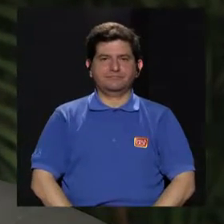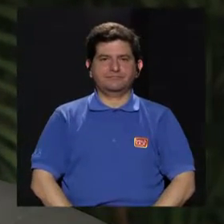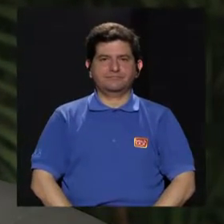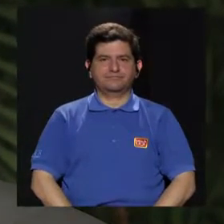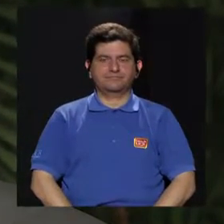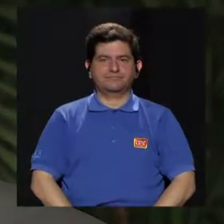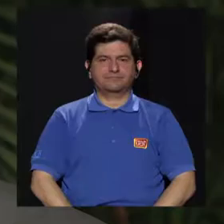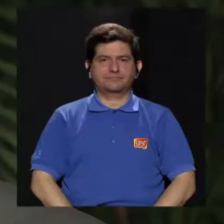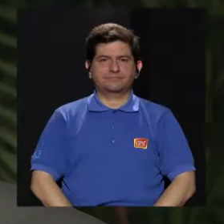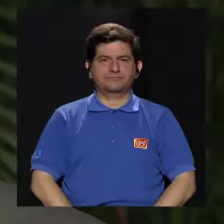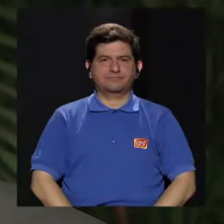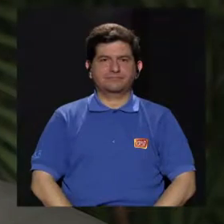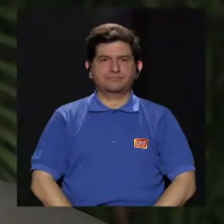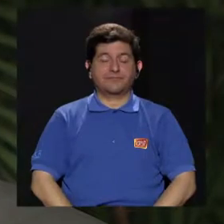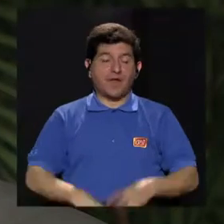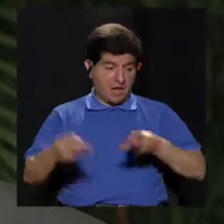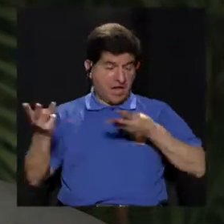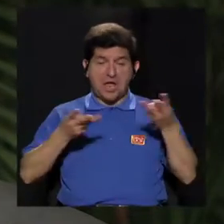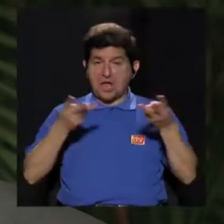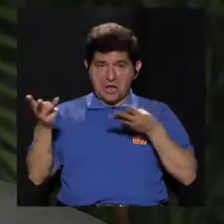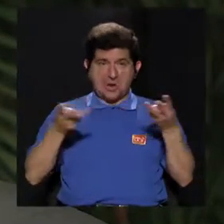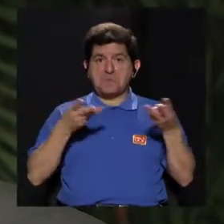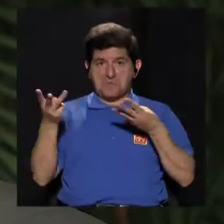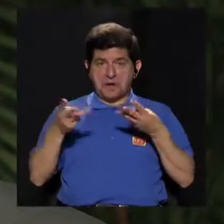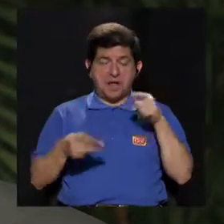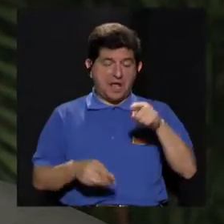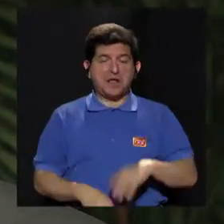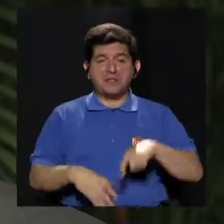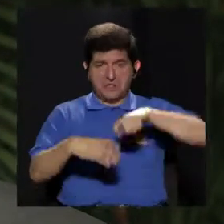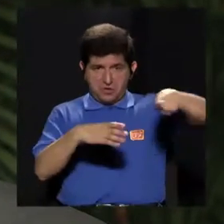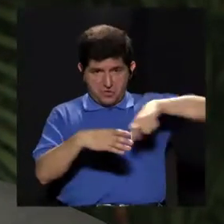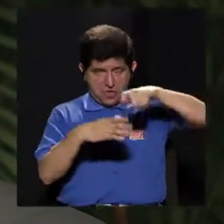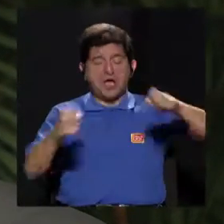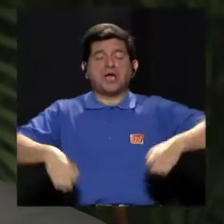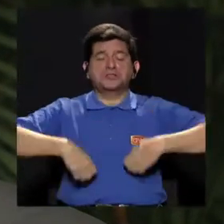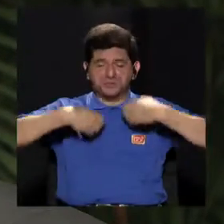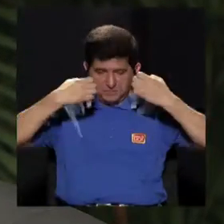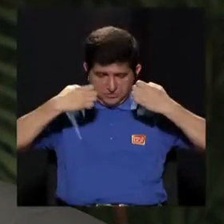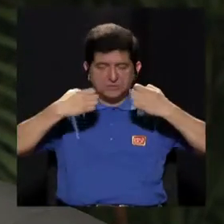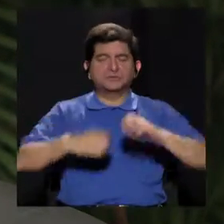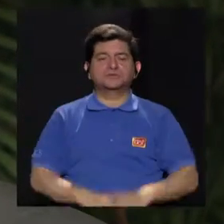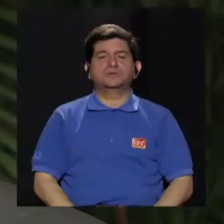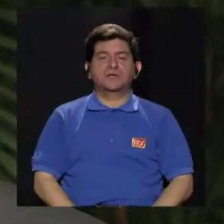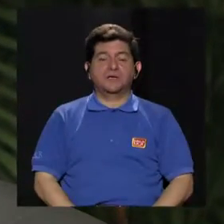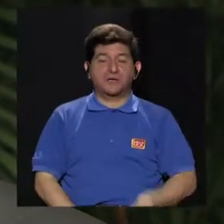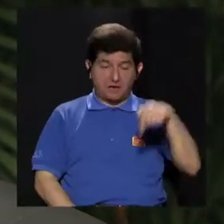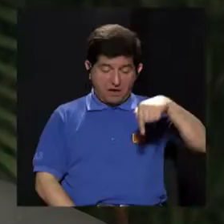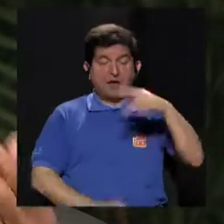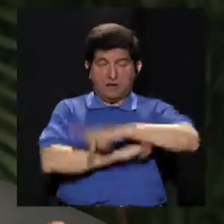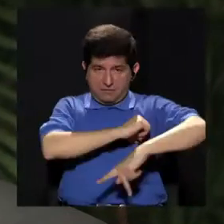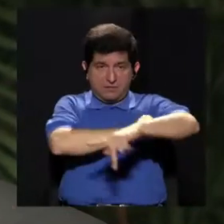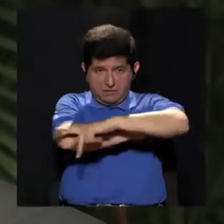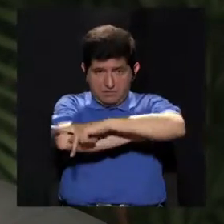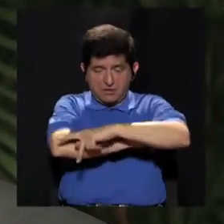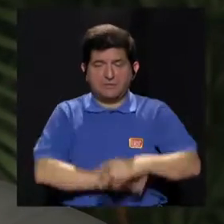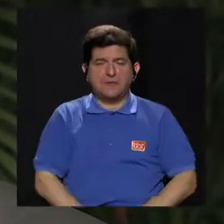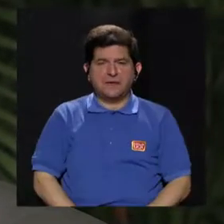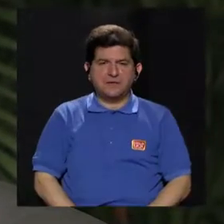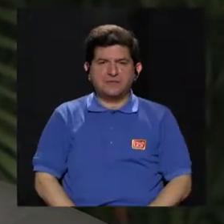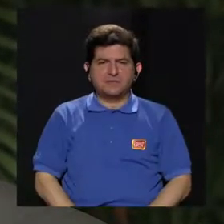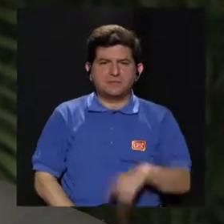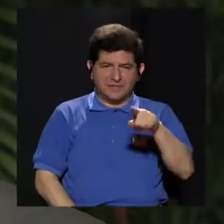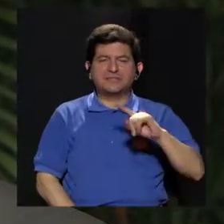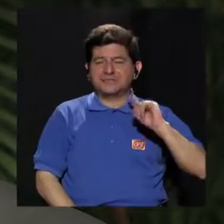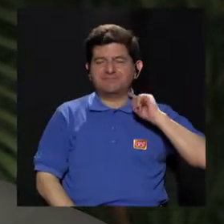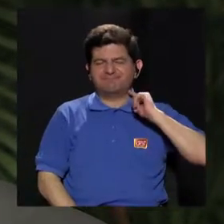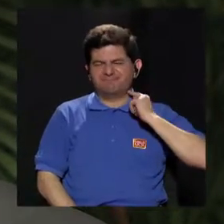decir que en el mercado estas fórmulas existen, en nuestro mercado nacional